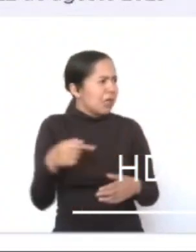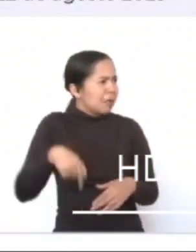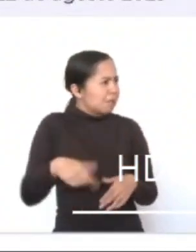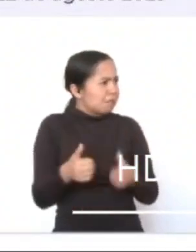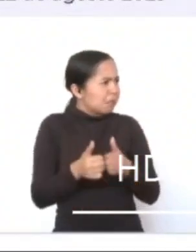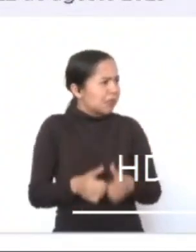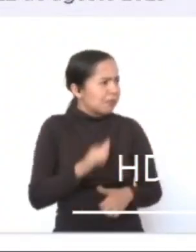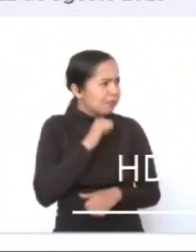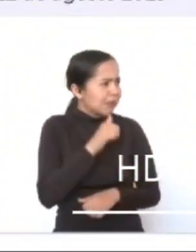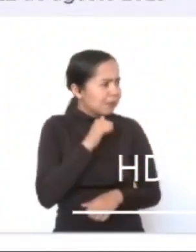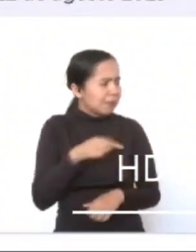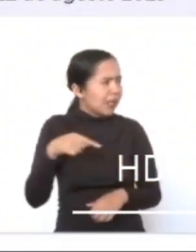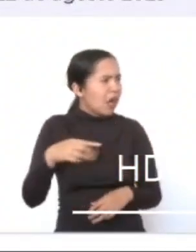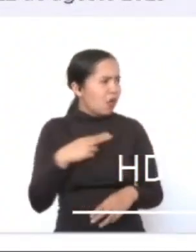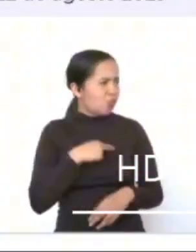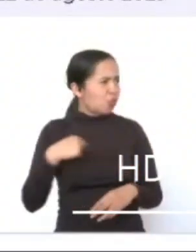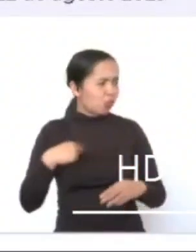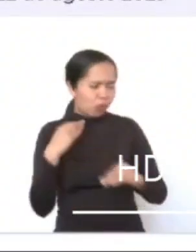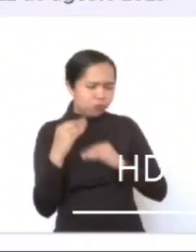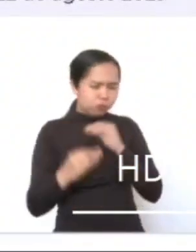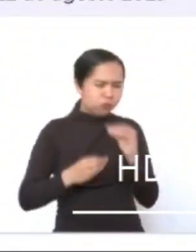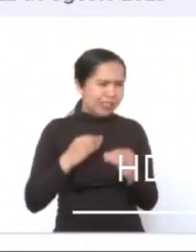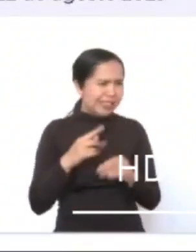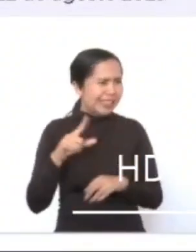por una discusión que tuvieron.